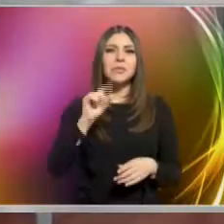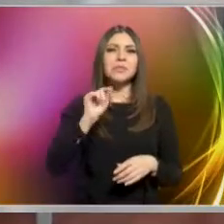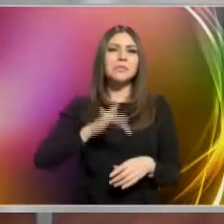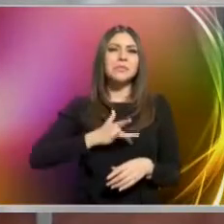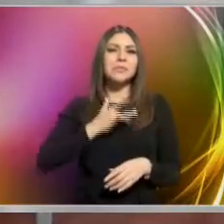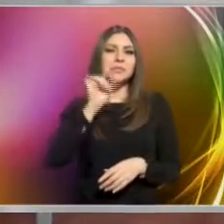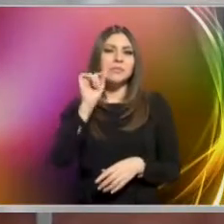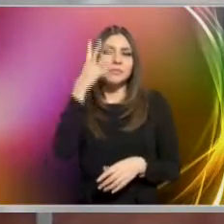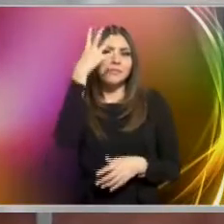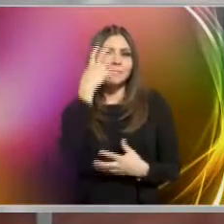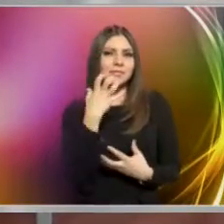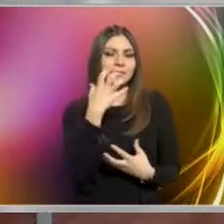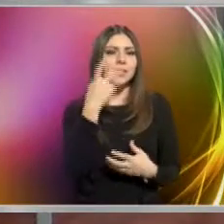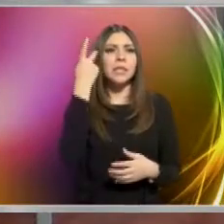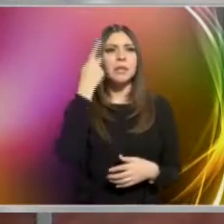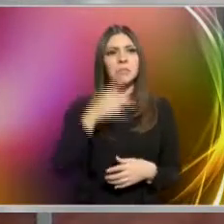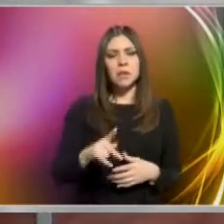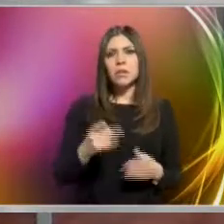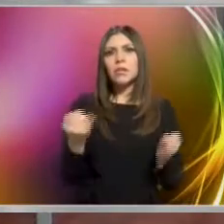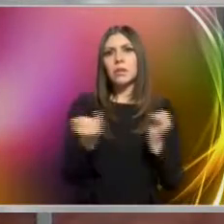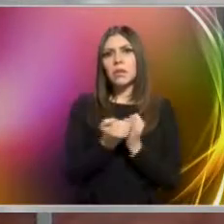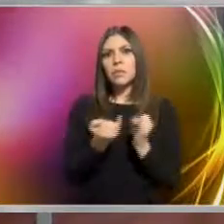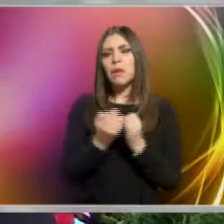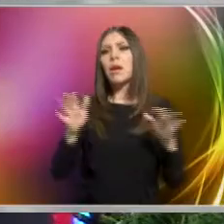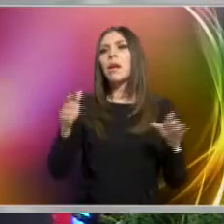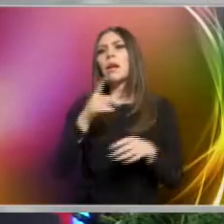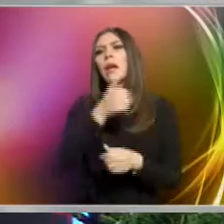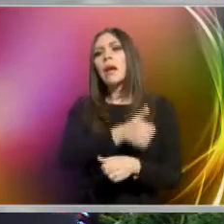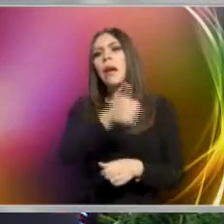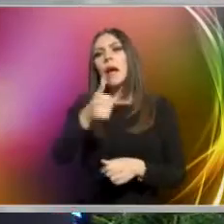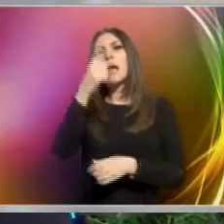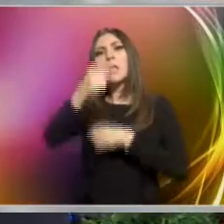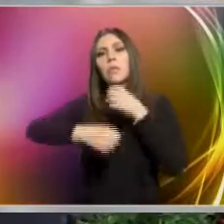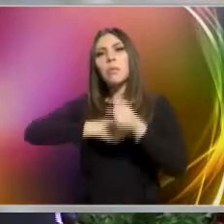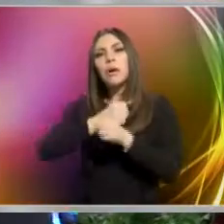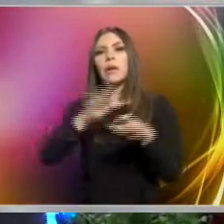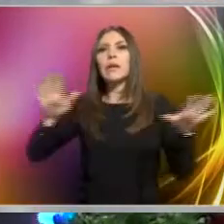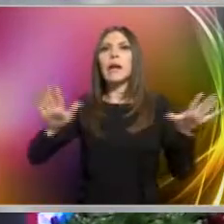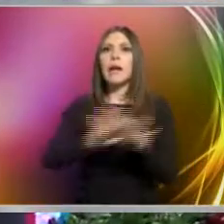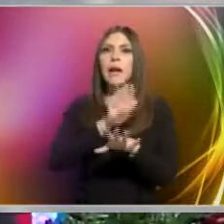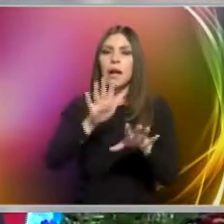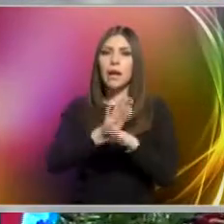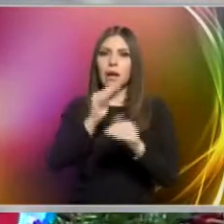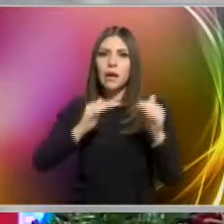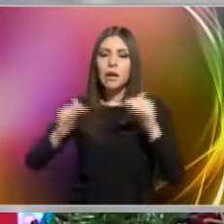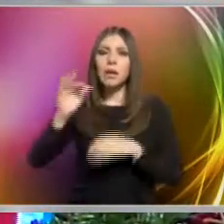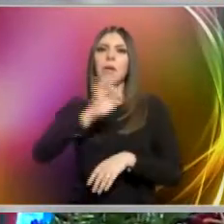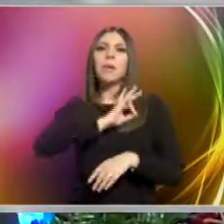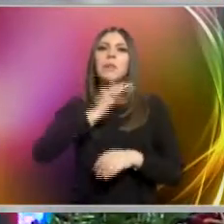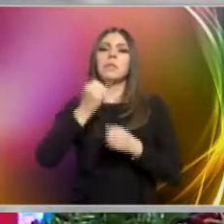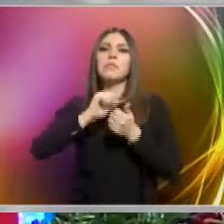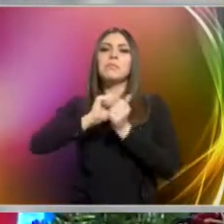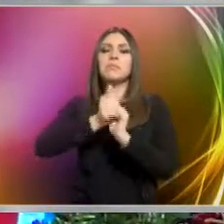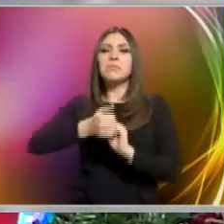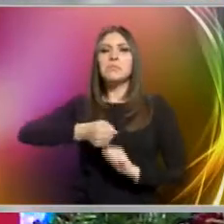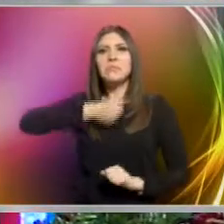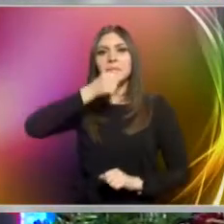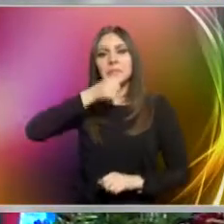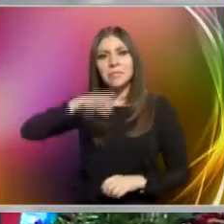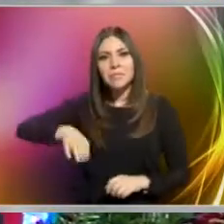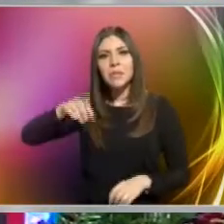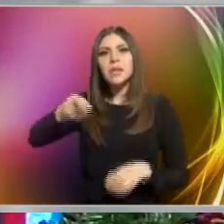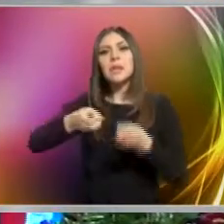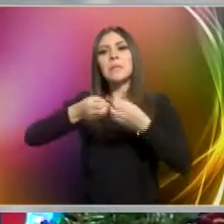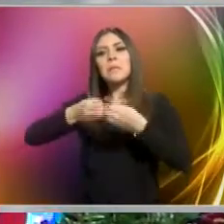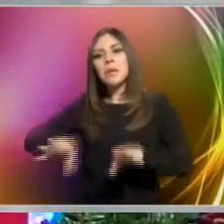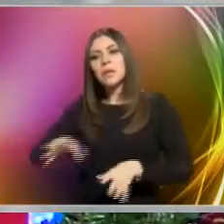Esta fecha. uno Sí. crece también, año con año. Envejecemos. Claro, puedes tener pérdidas, puedes tener ganancias. Al final